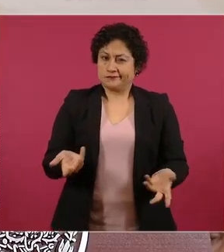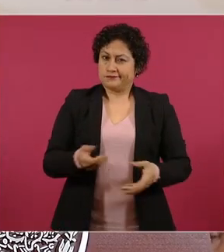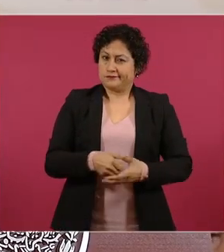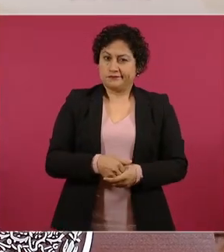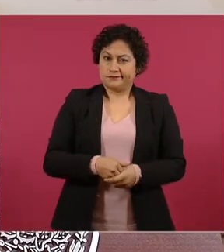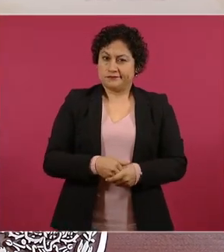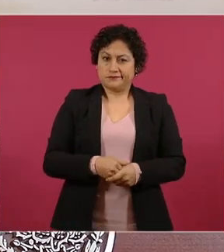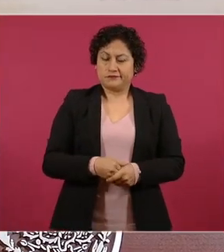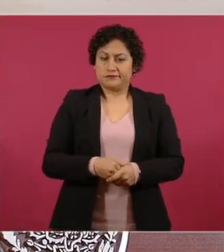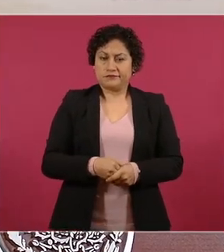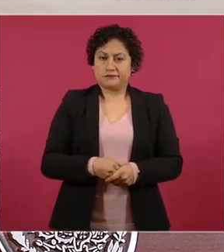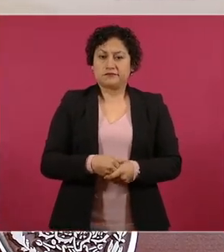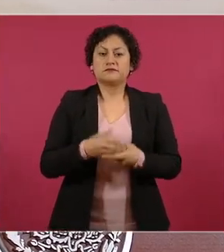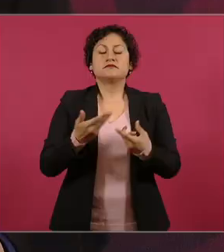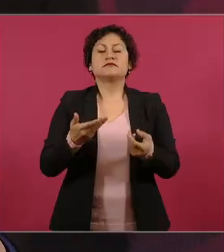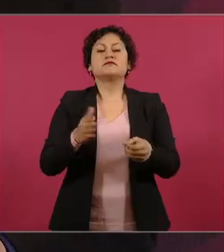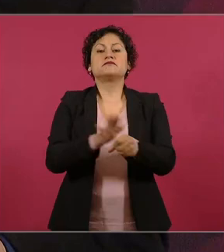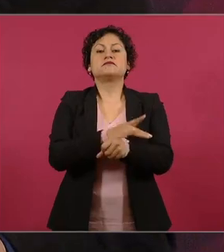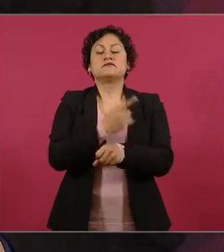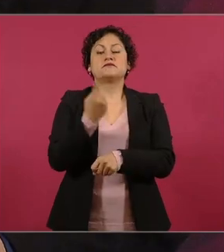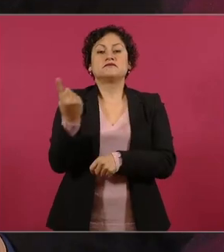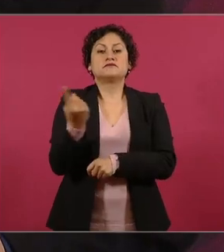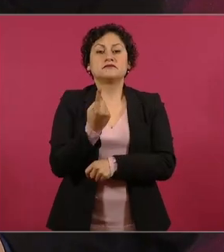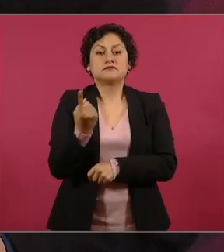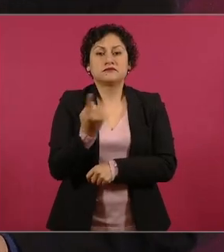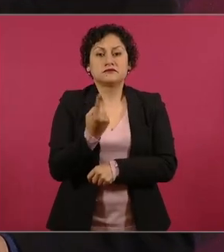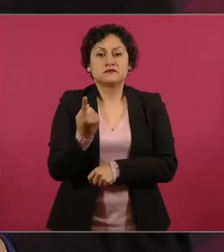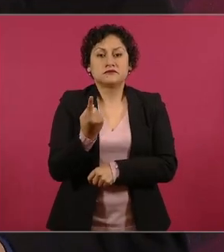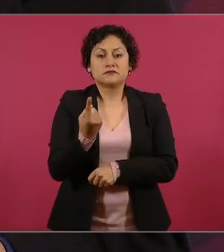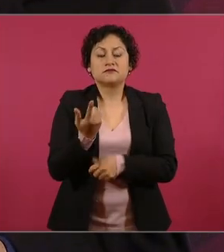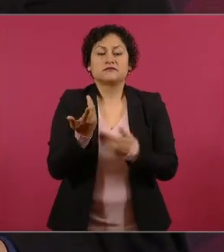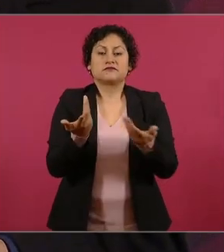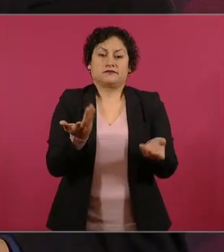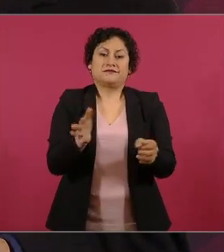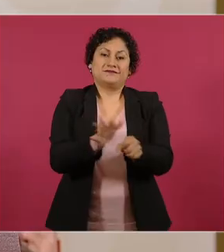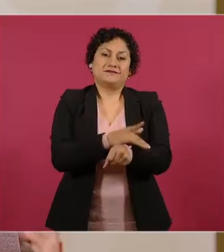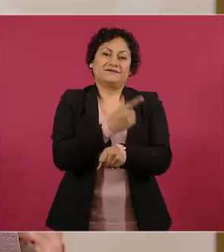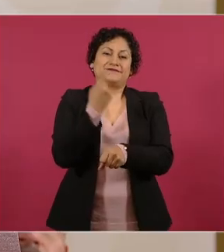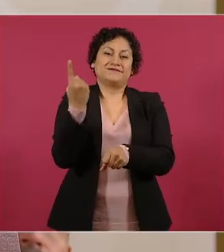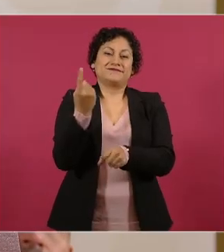estas propuestas? Porque hay elecciones.